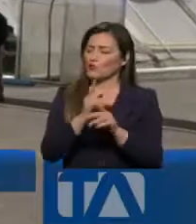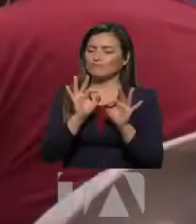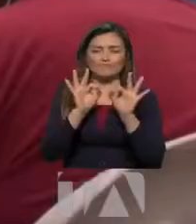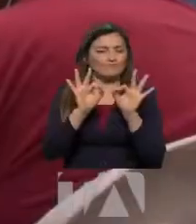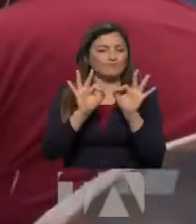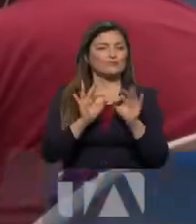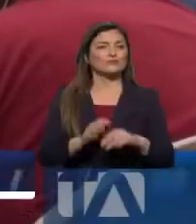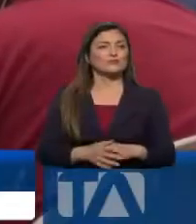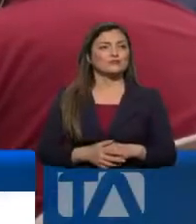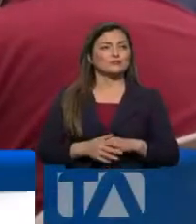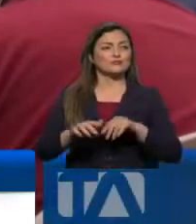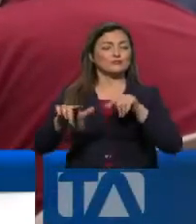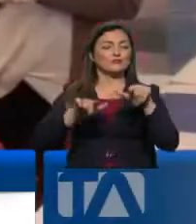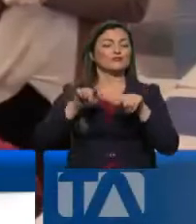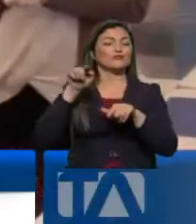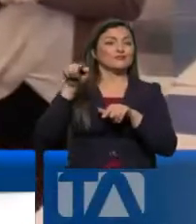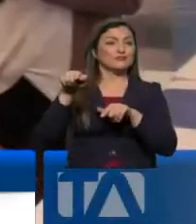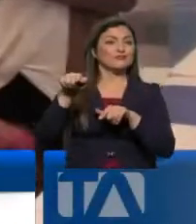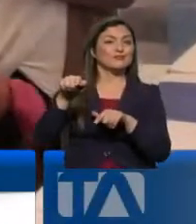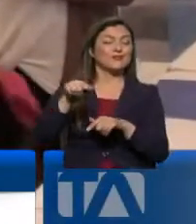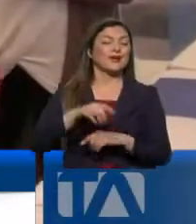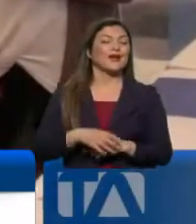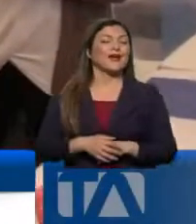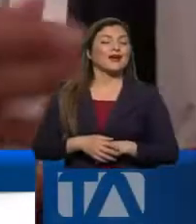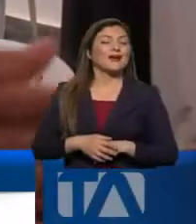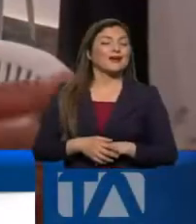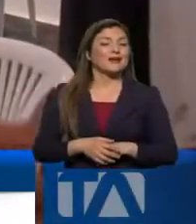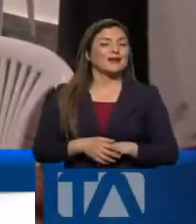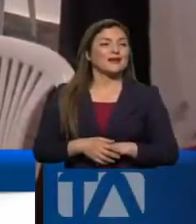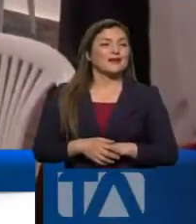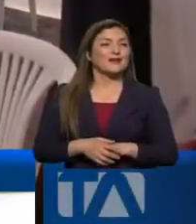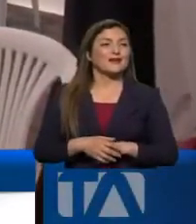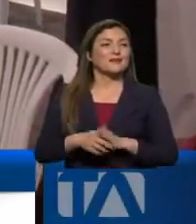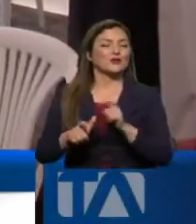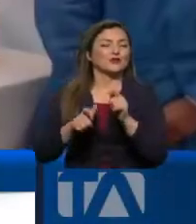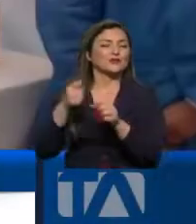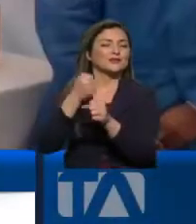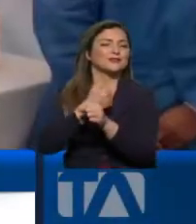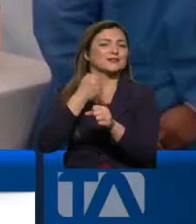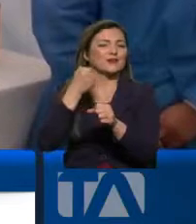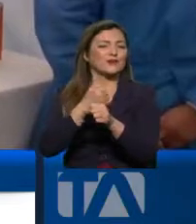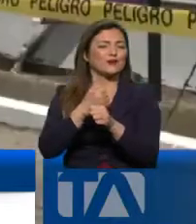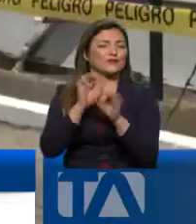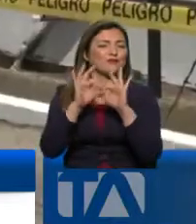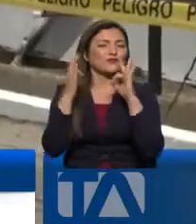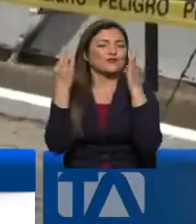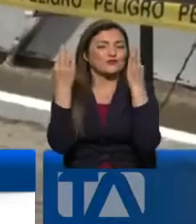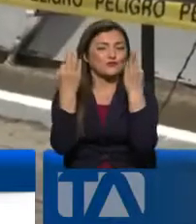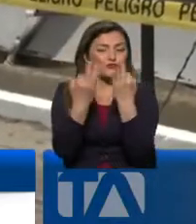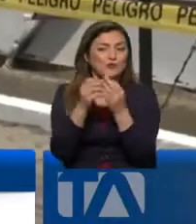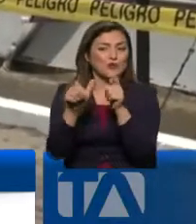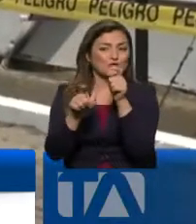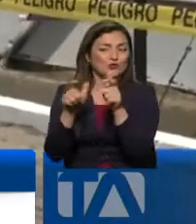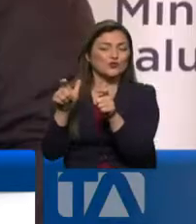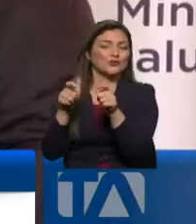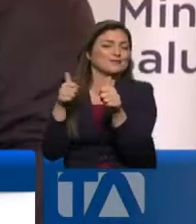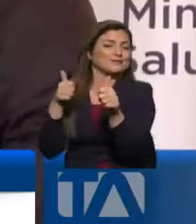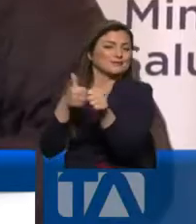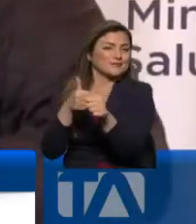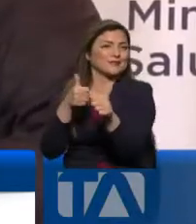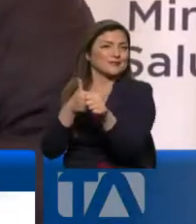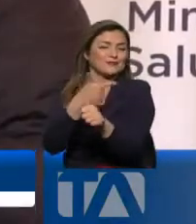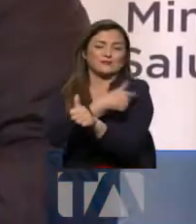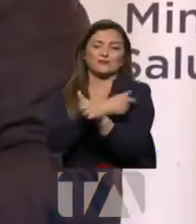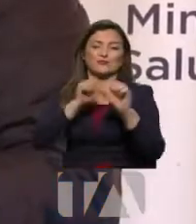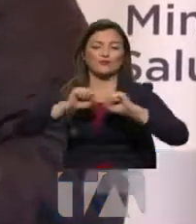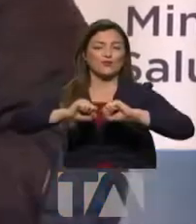este punto de inoculación en el sector de Lazo acceden a la vacuna trabajadores, familiares y poblaciones aledañas. En el